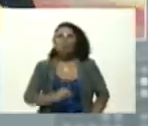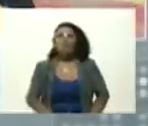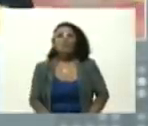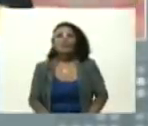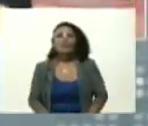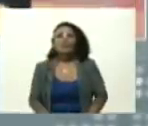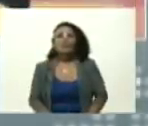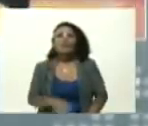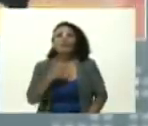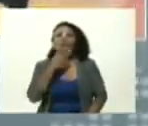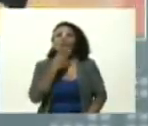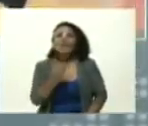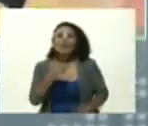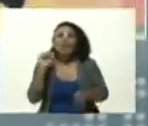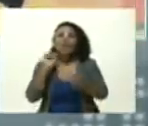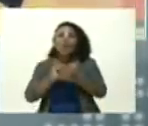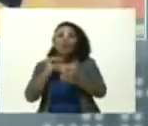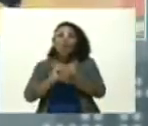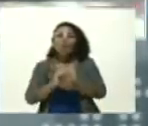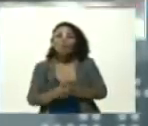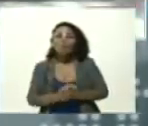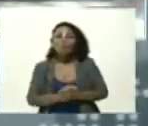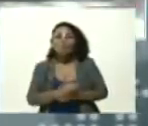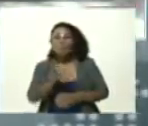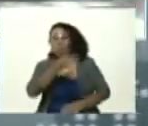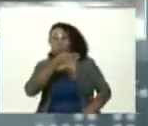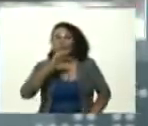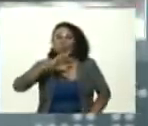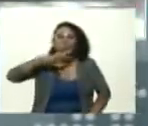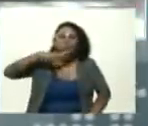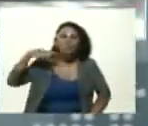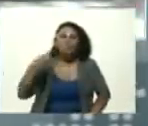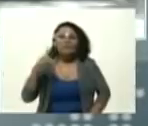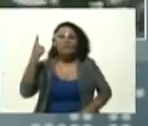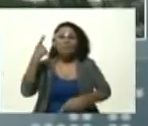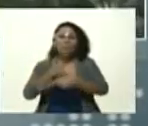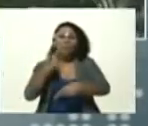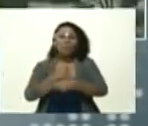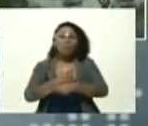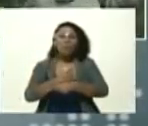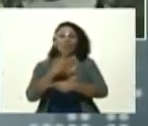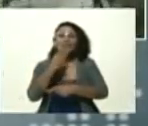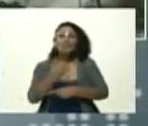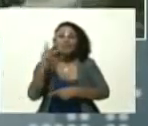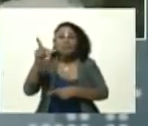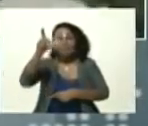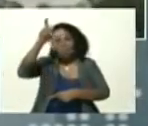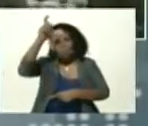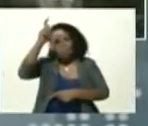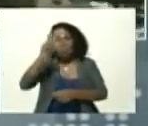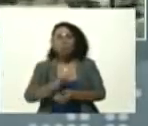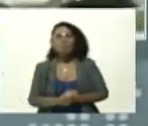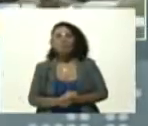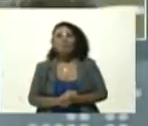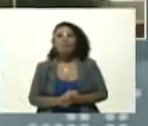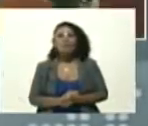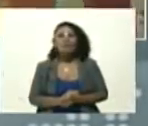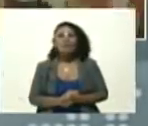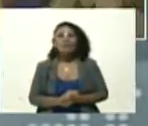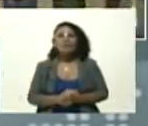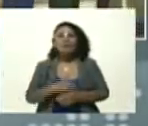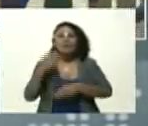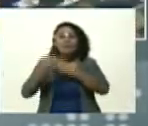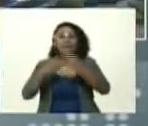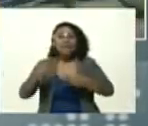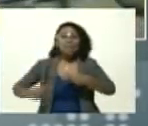El chivo en coco, espectacular. Solamente compite con el chivo en coco de Falcón. Ahí se puede